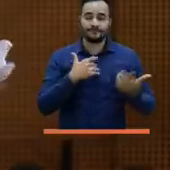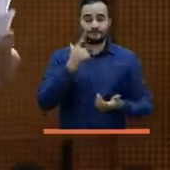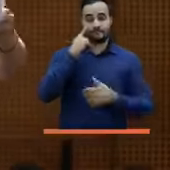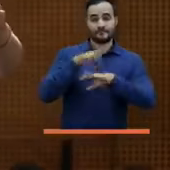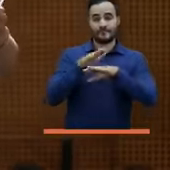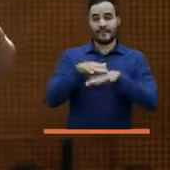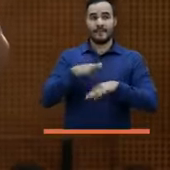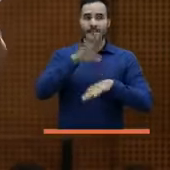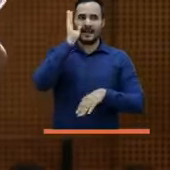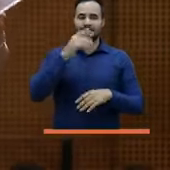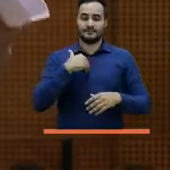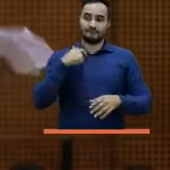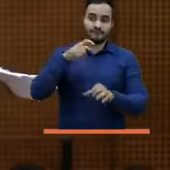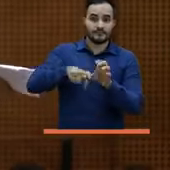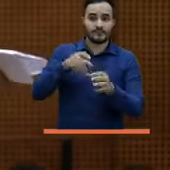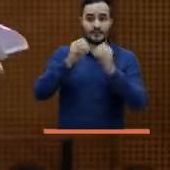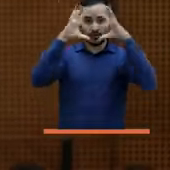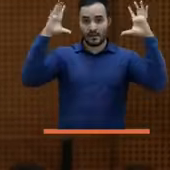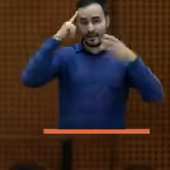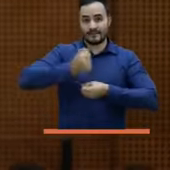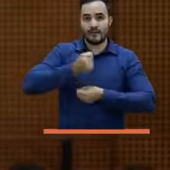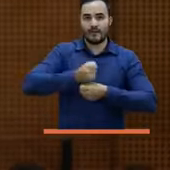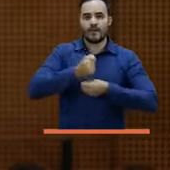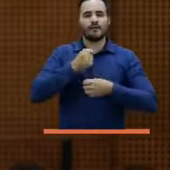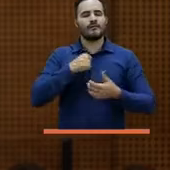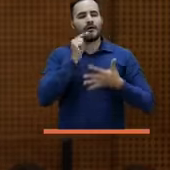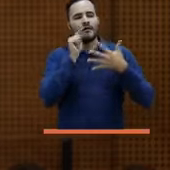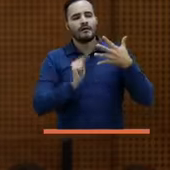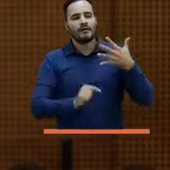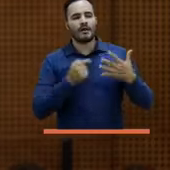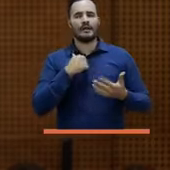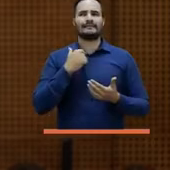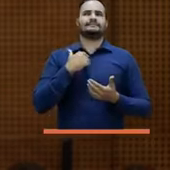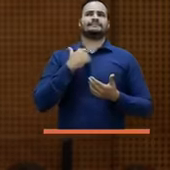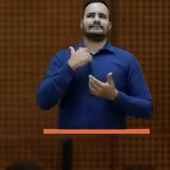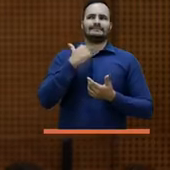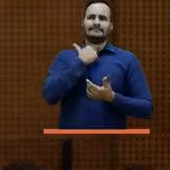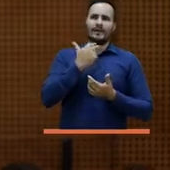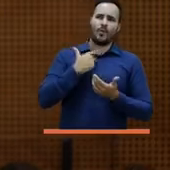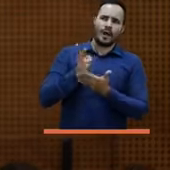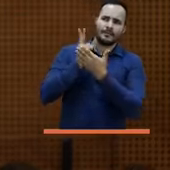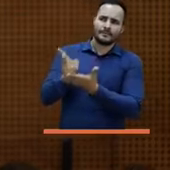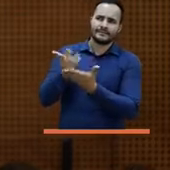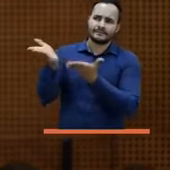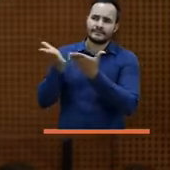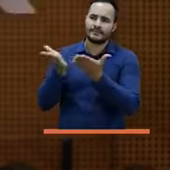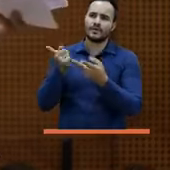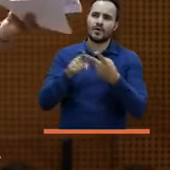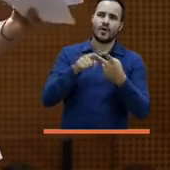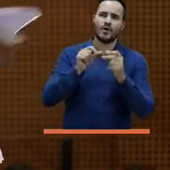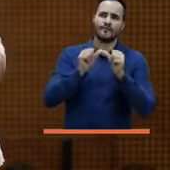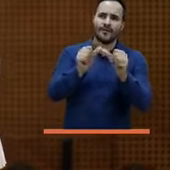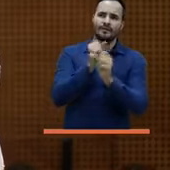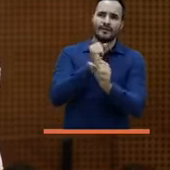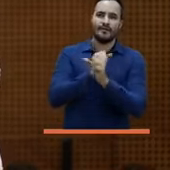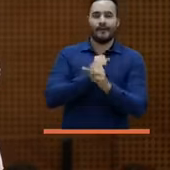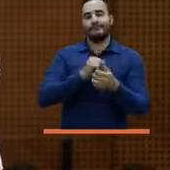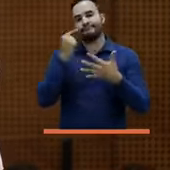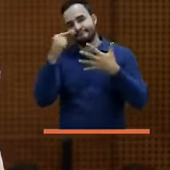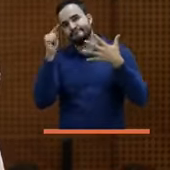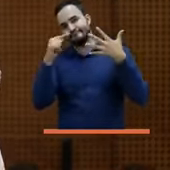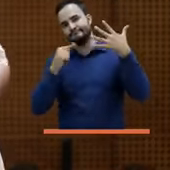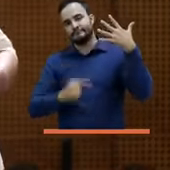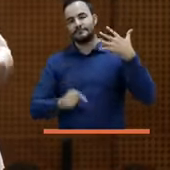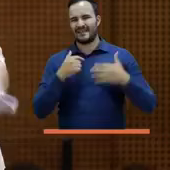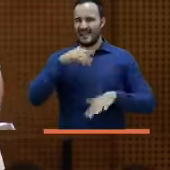cierto que implicaría entonces el trabajo que implicaría una prestación de servicio muchas personas ahorita haciendo alusión a lo que tú